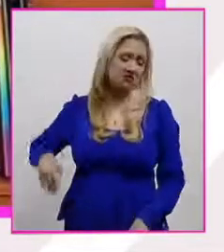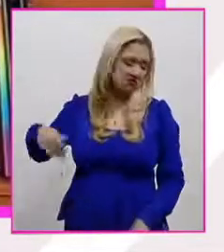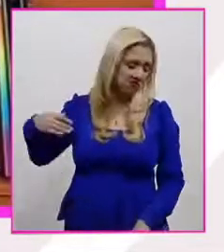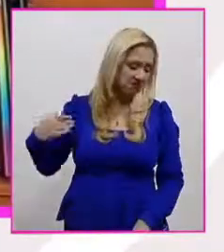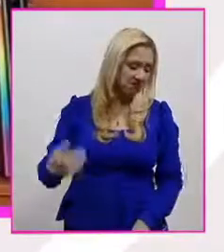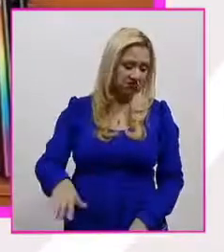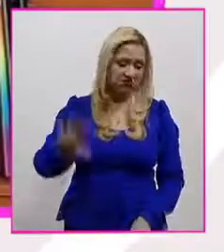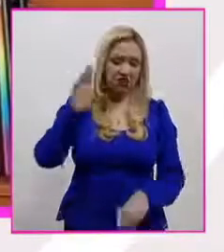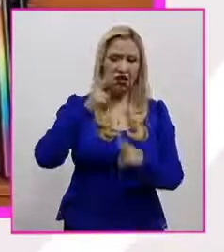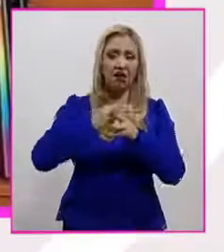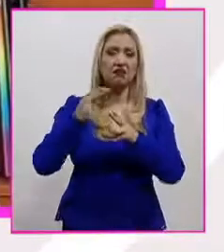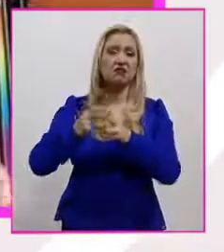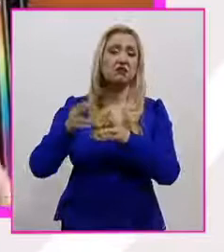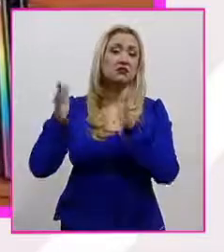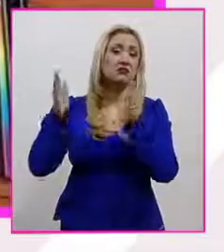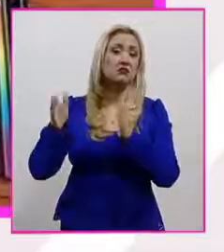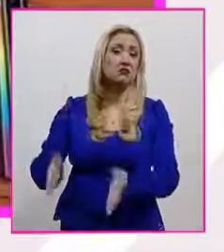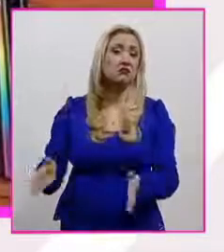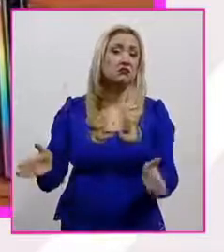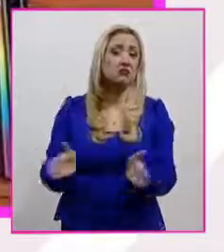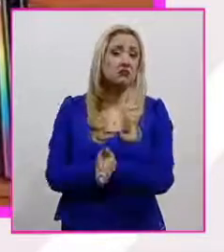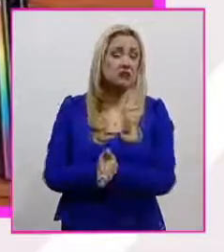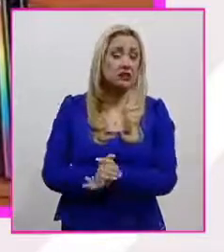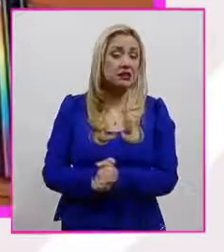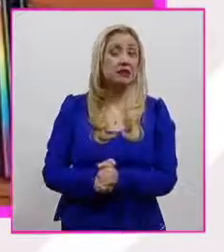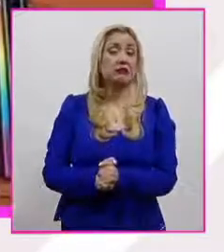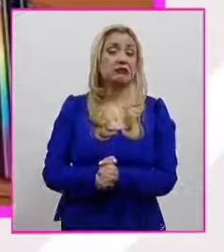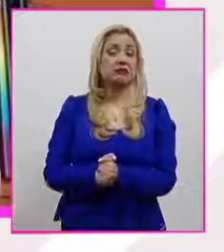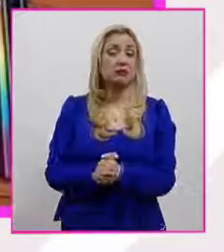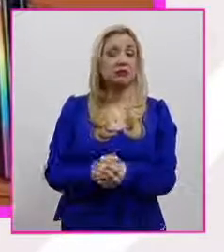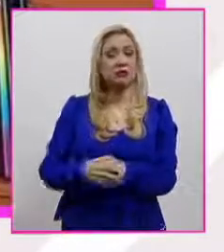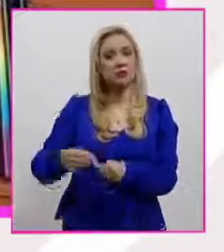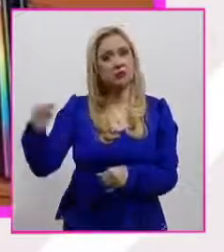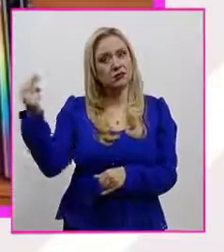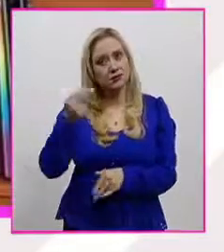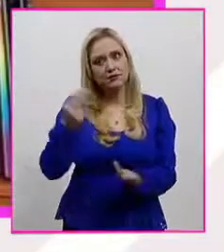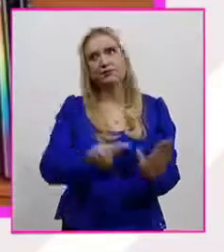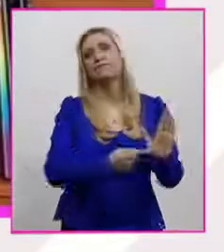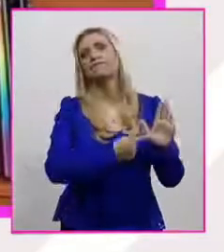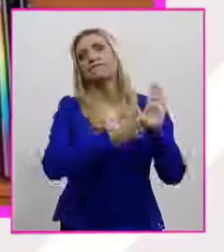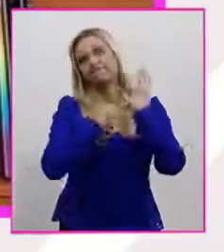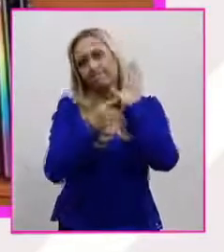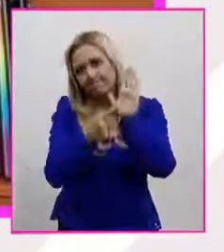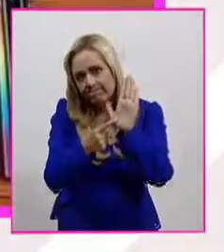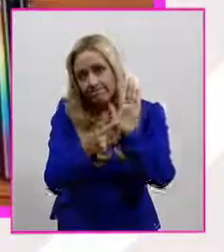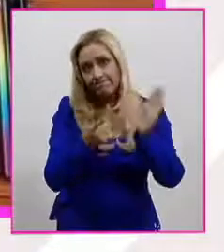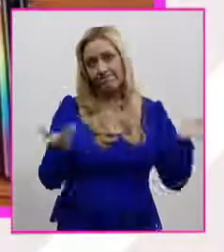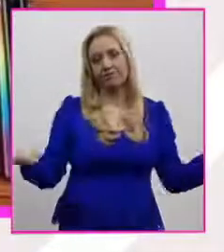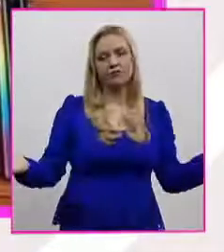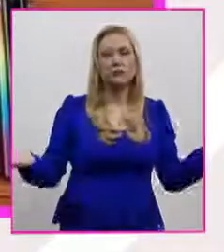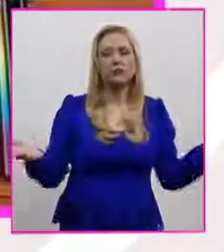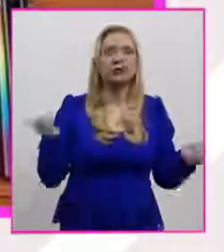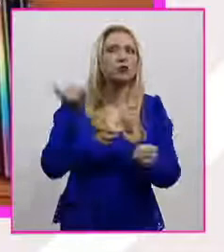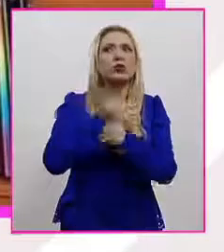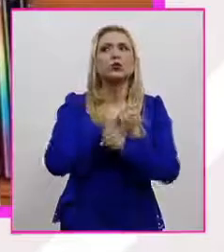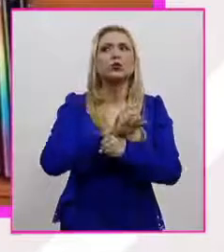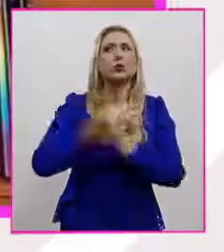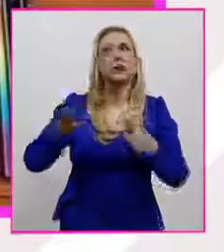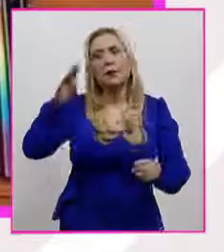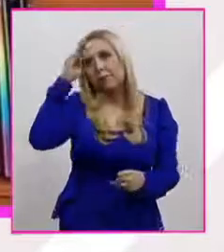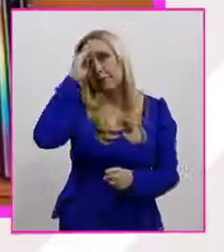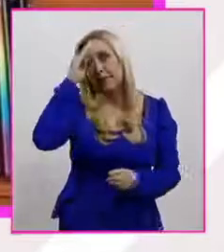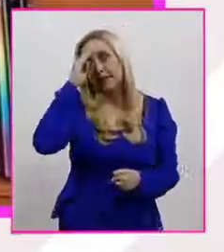sus vidas. Y es justamente un poco lo que necesitamos visibilizar, ¿no? Que no podemos seguir hablando de